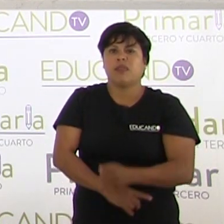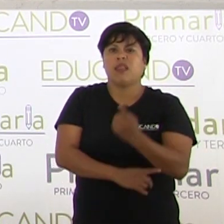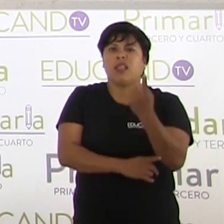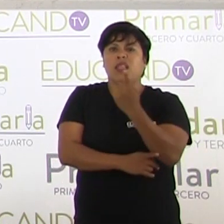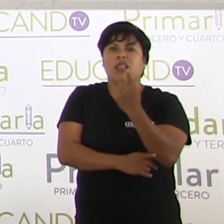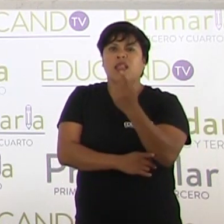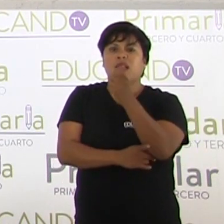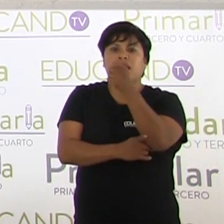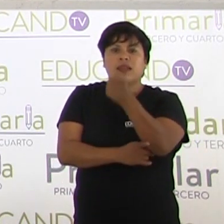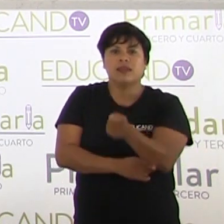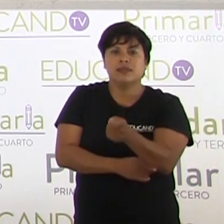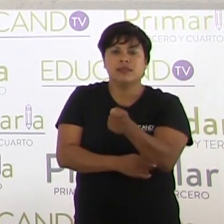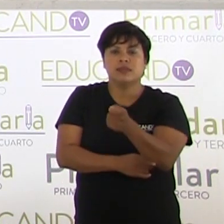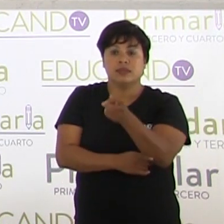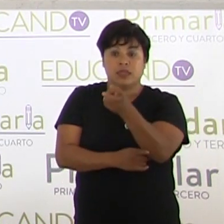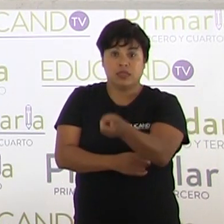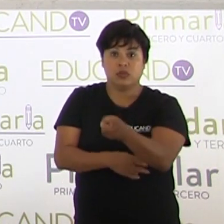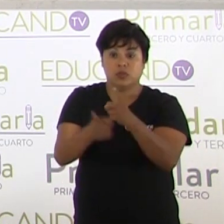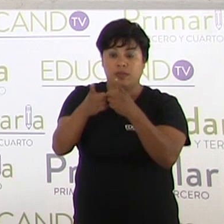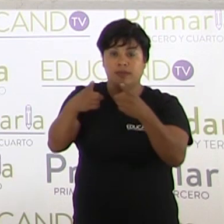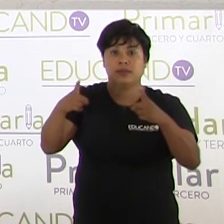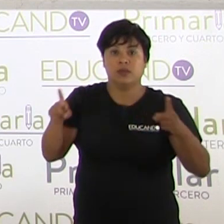que se desarrolla